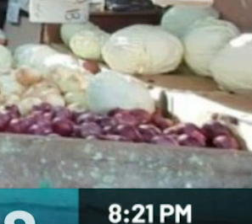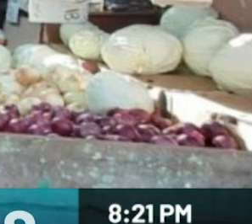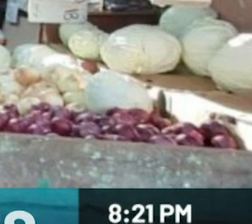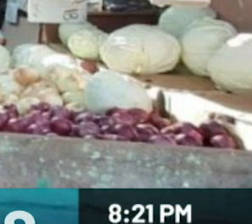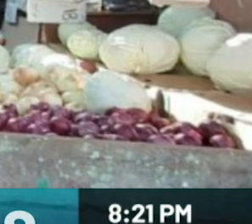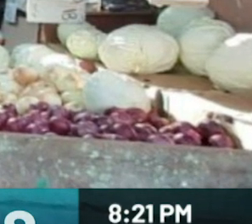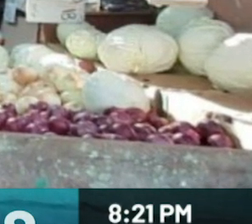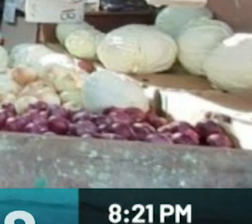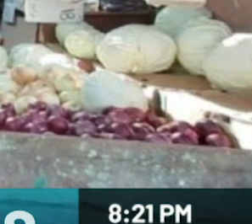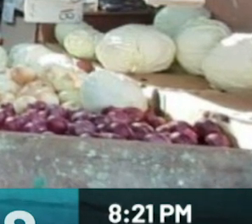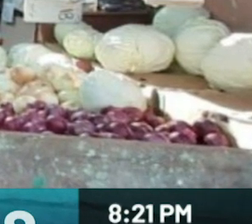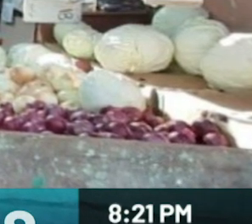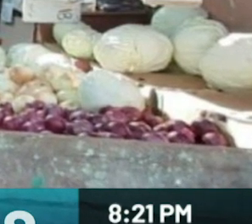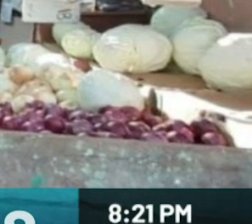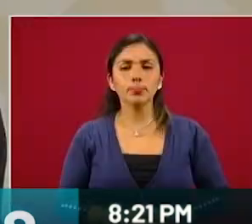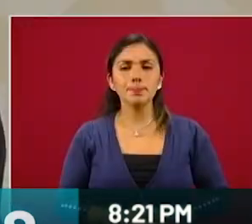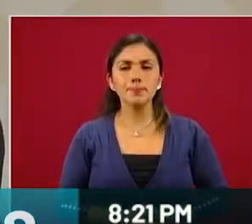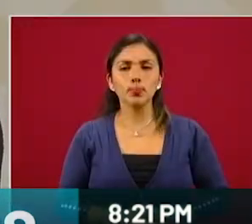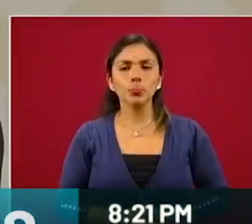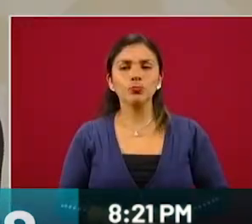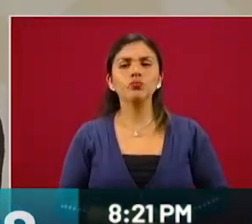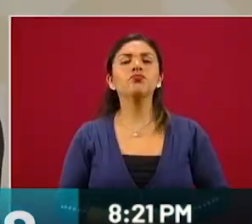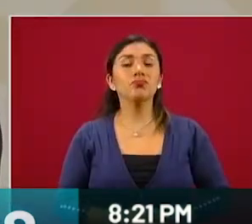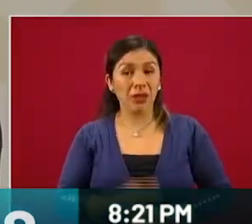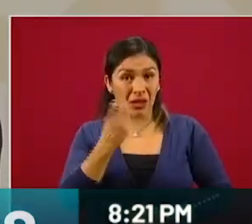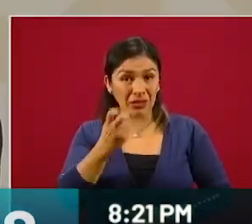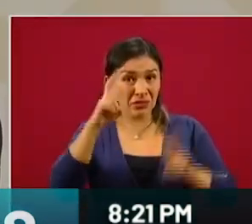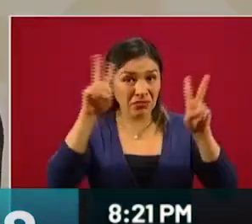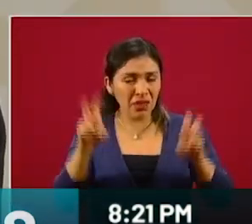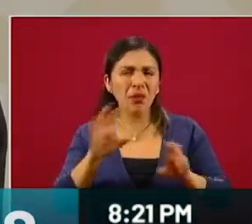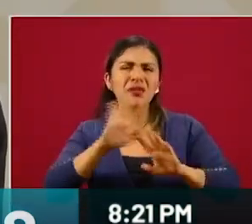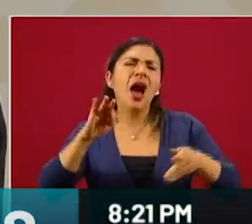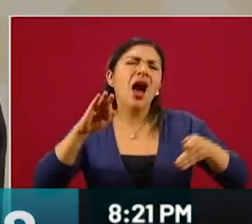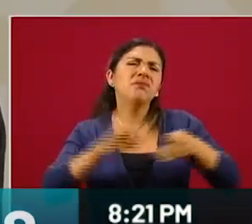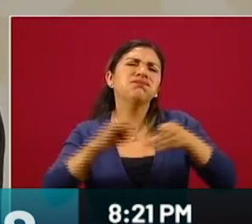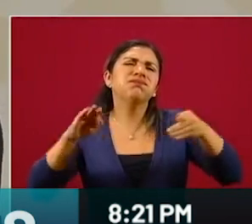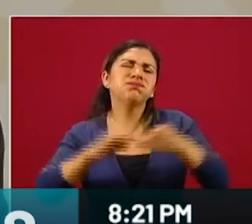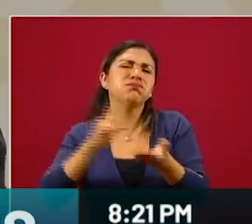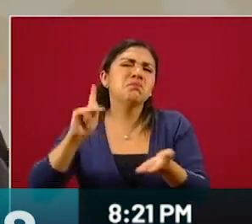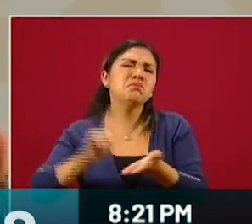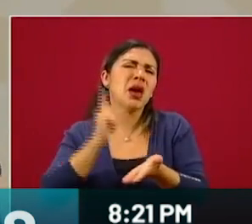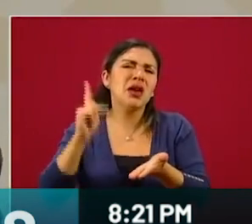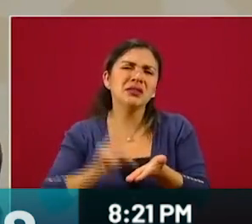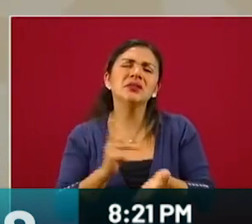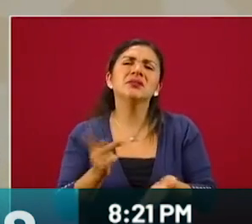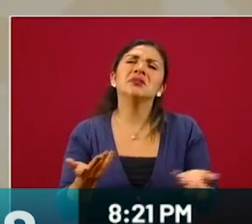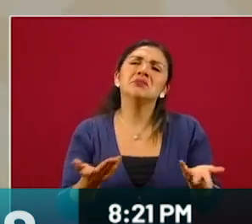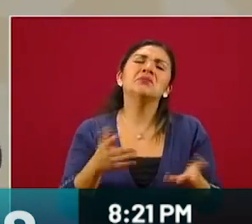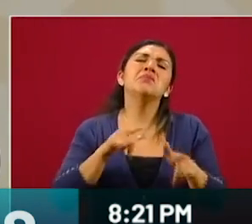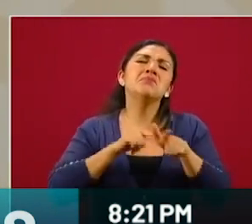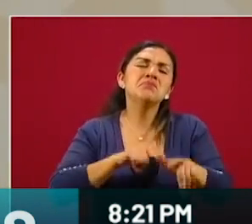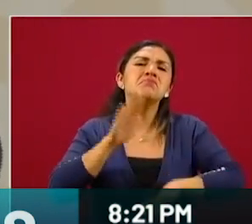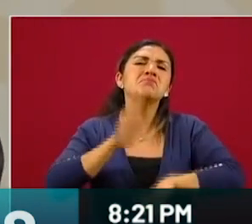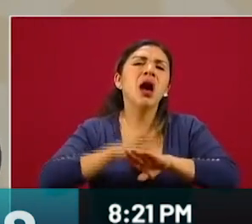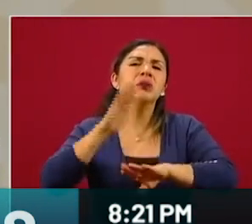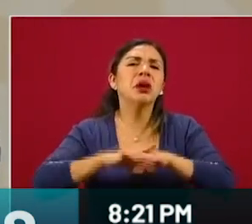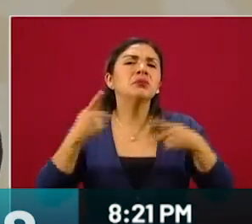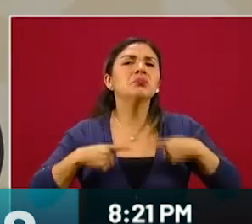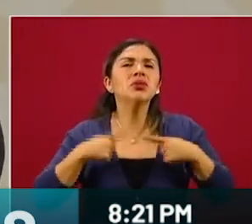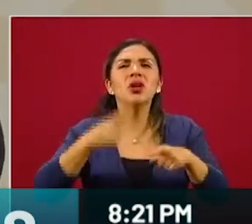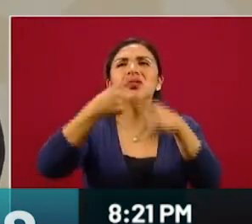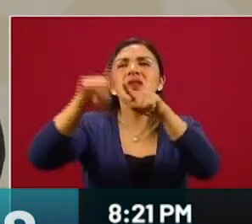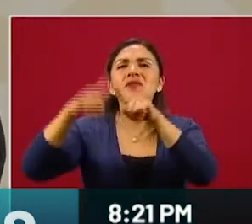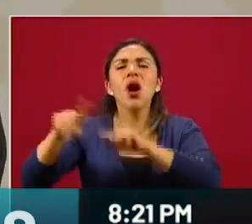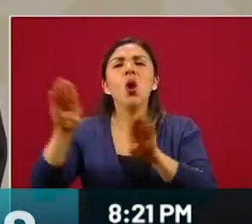Gatel ya es un tema trillado. Pues es un tema yo creo que ya muy trillado, se irá saliendo yo que hay gente que llega con distintos